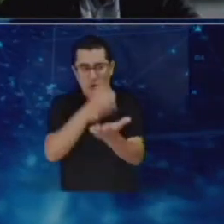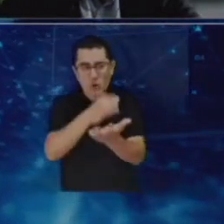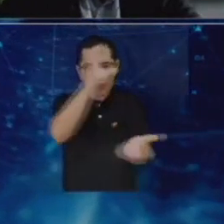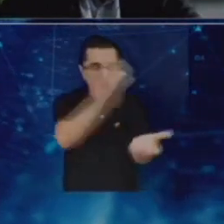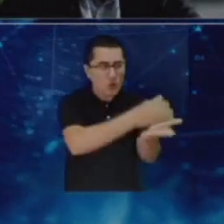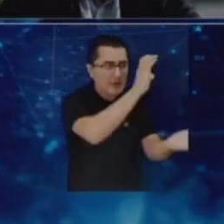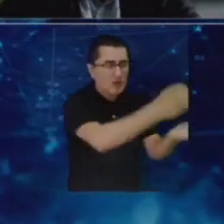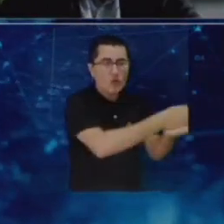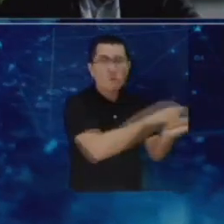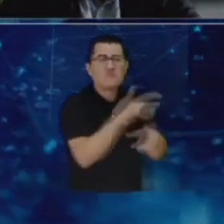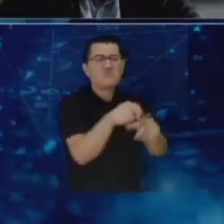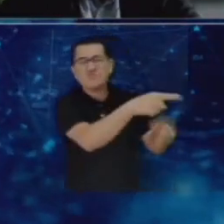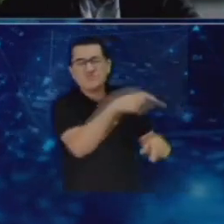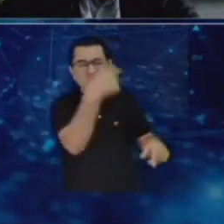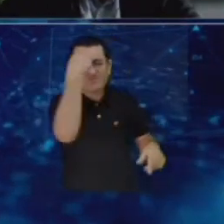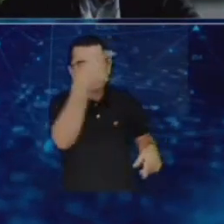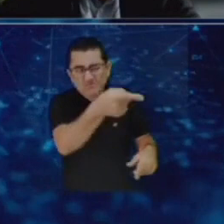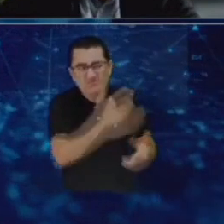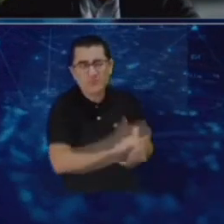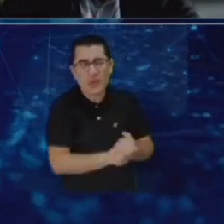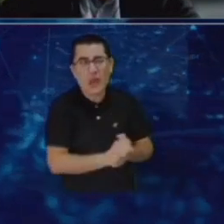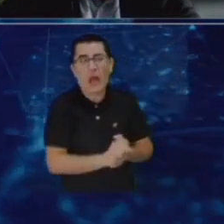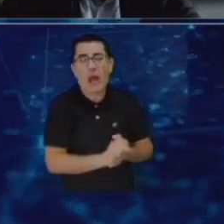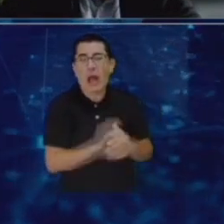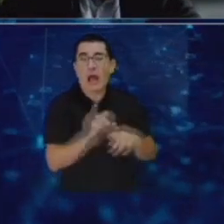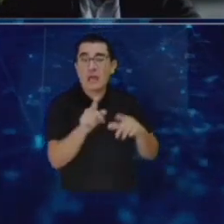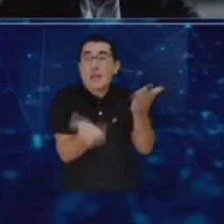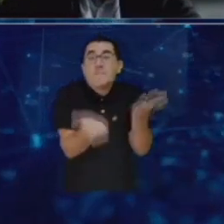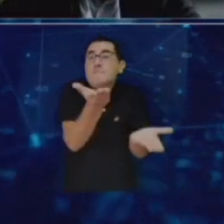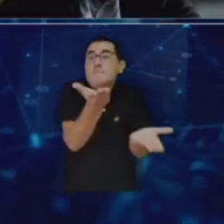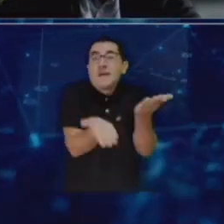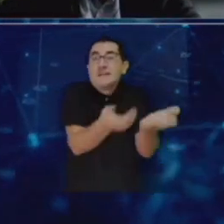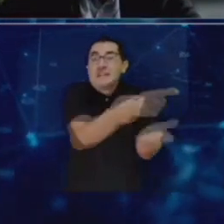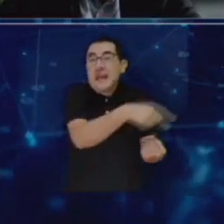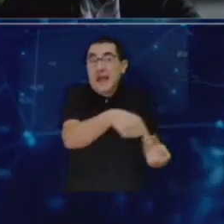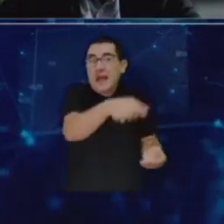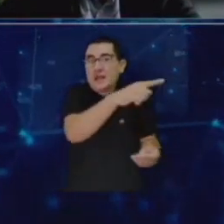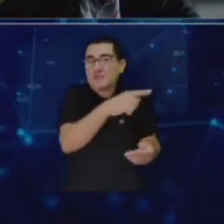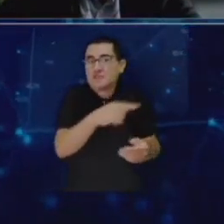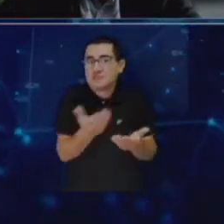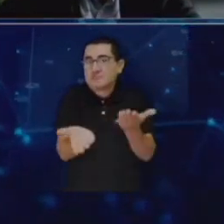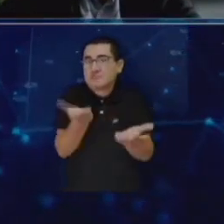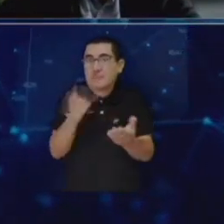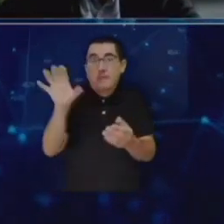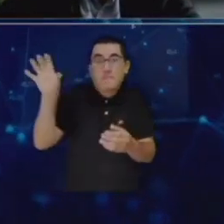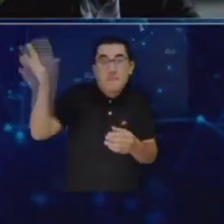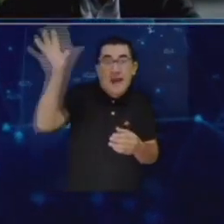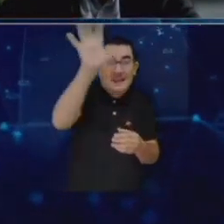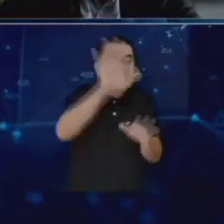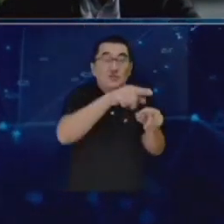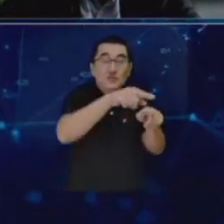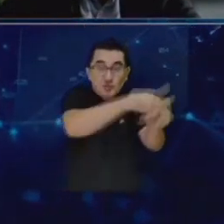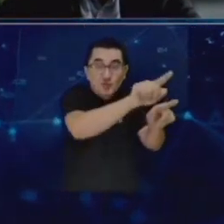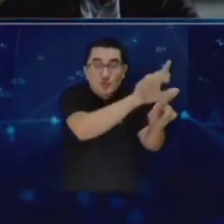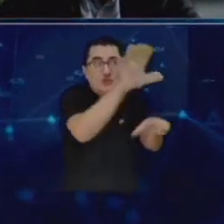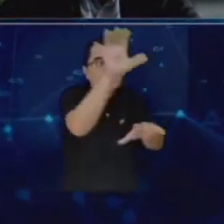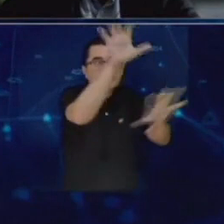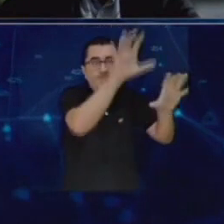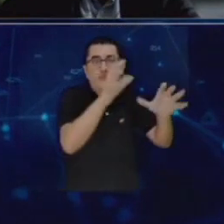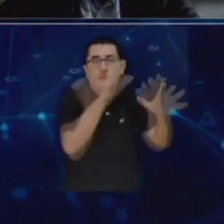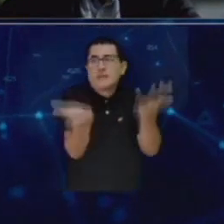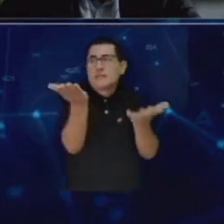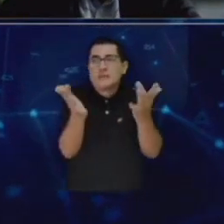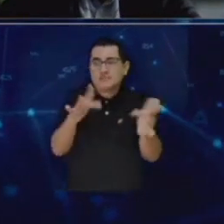precisamente yendo hacia lo que en sus países viene ocurriendo con respecto a la utilización de